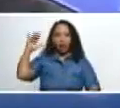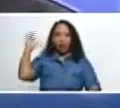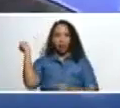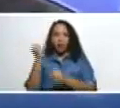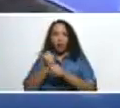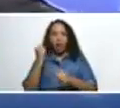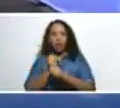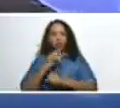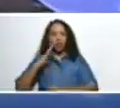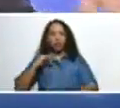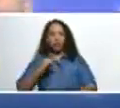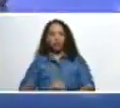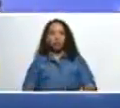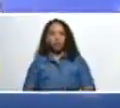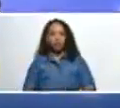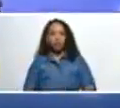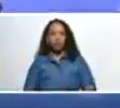6CPC.